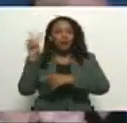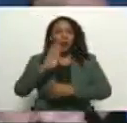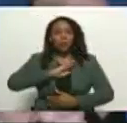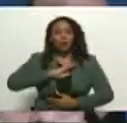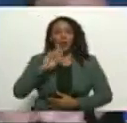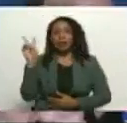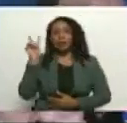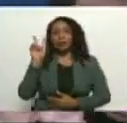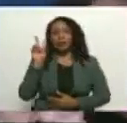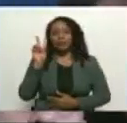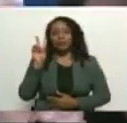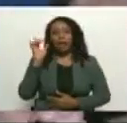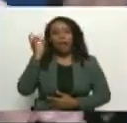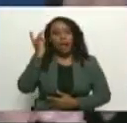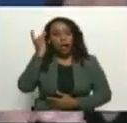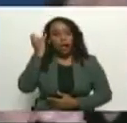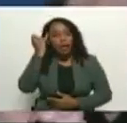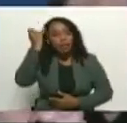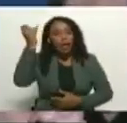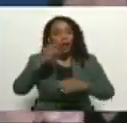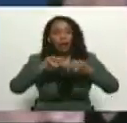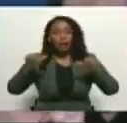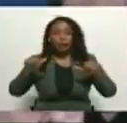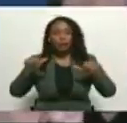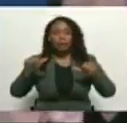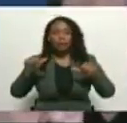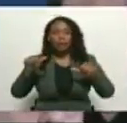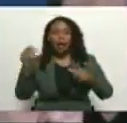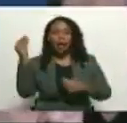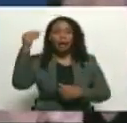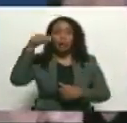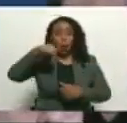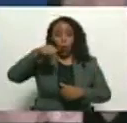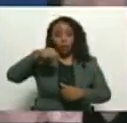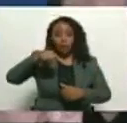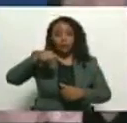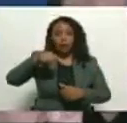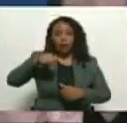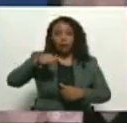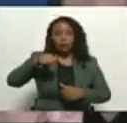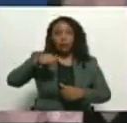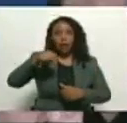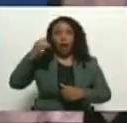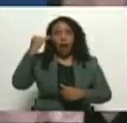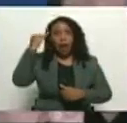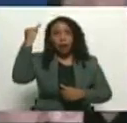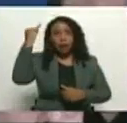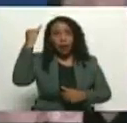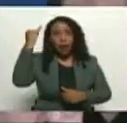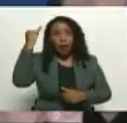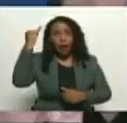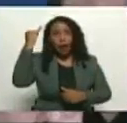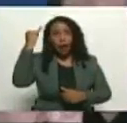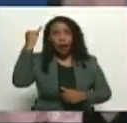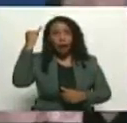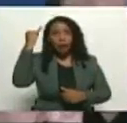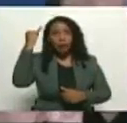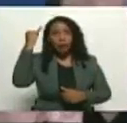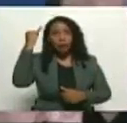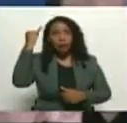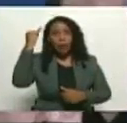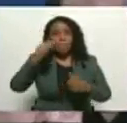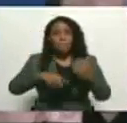con abono orgánico. Pero además de eso, estamos ahorita nosotros haciendo un proyecto